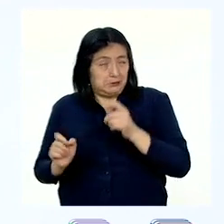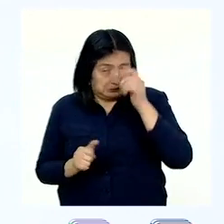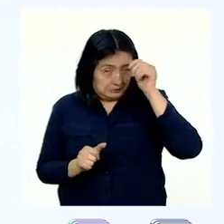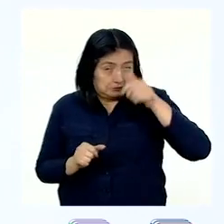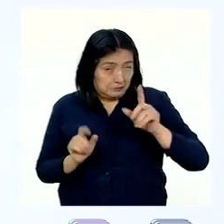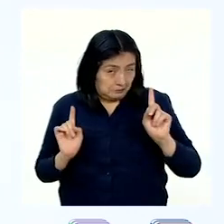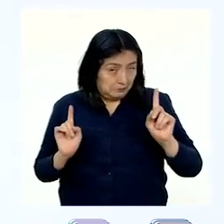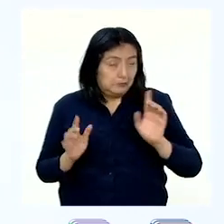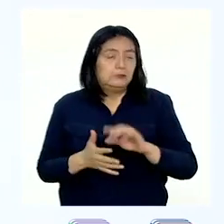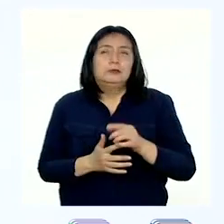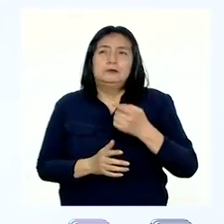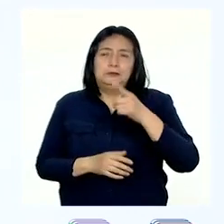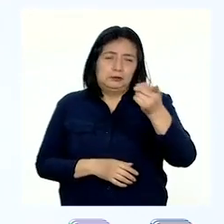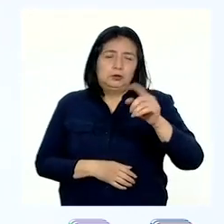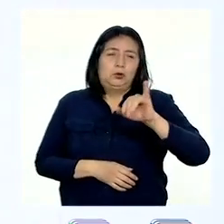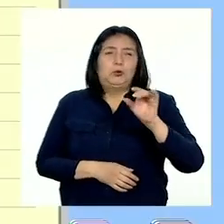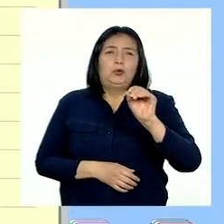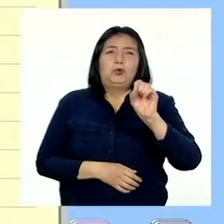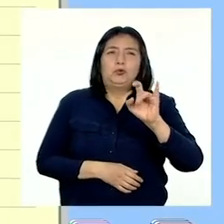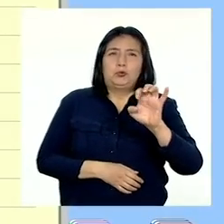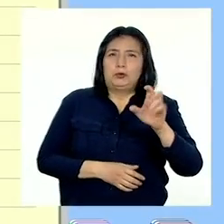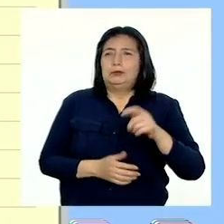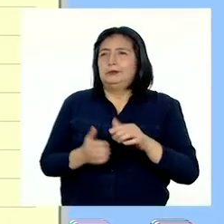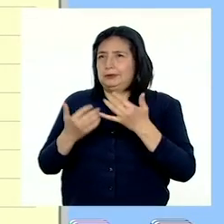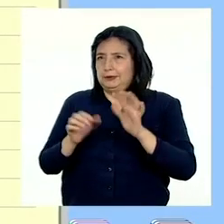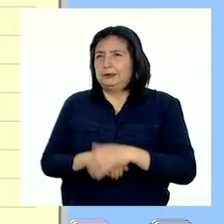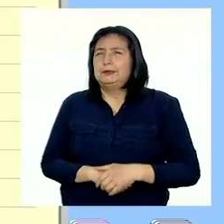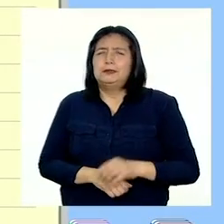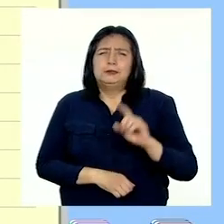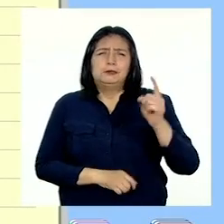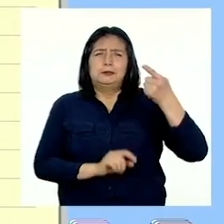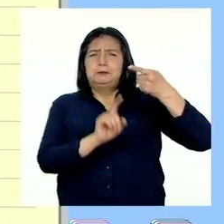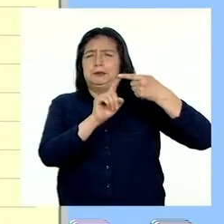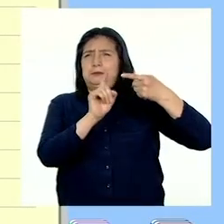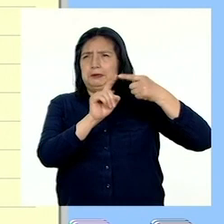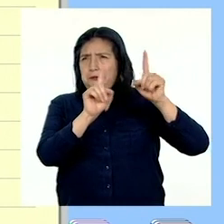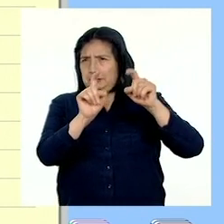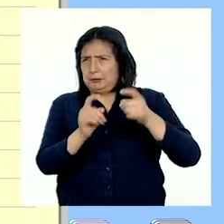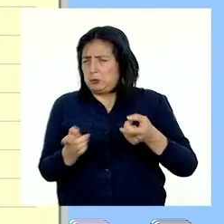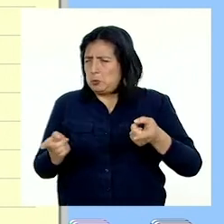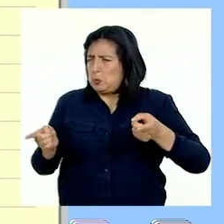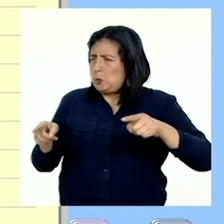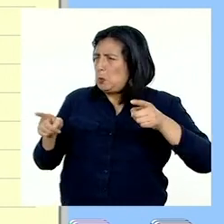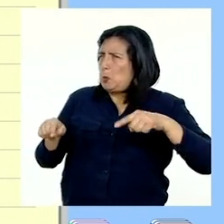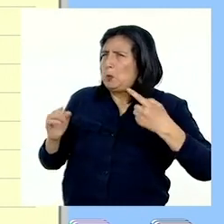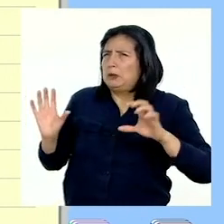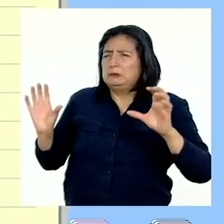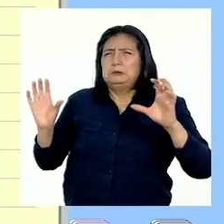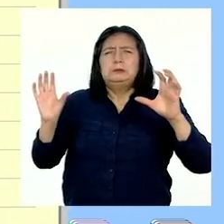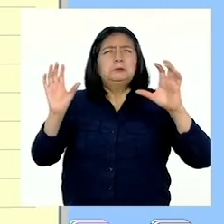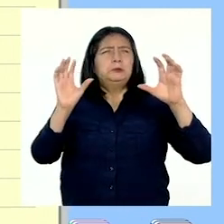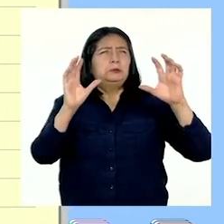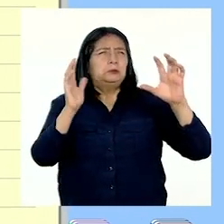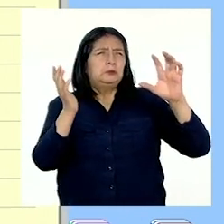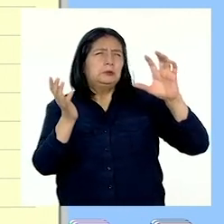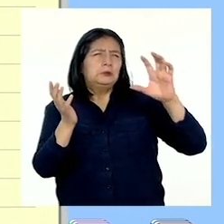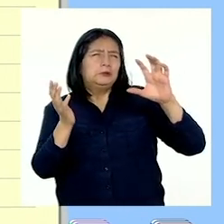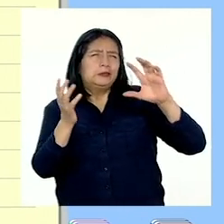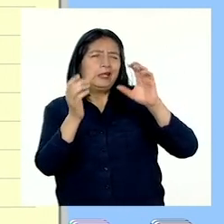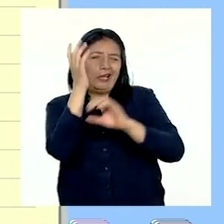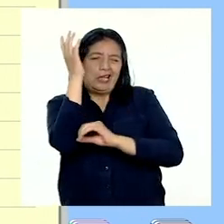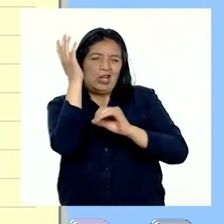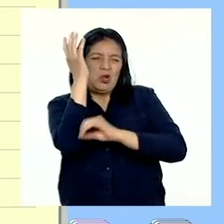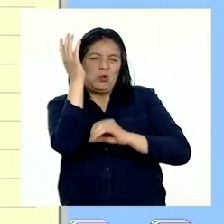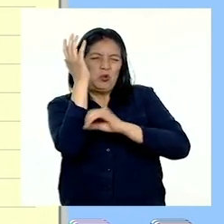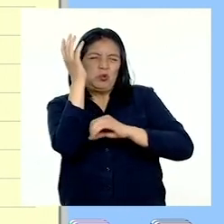acuerdo? Comencemos contigo, Josué. Ya, la primera pregunta. ¿Cuándo es el equinoccio de otoño en el